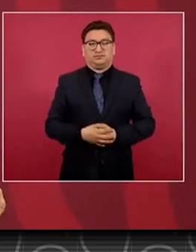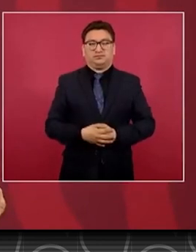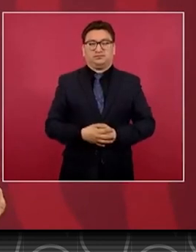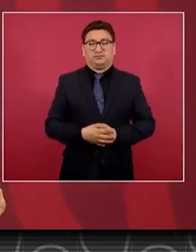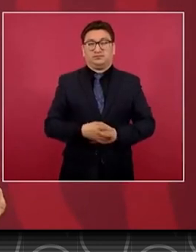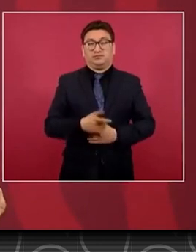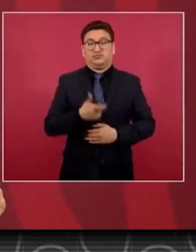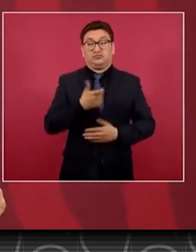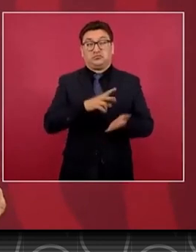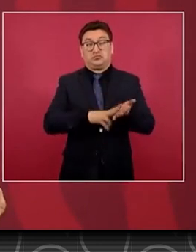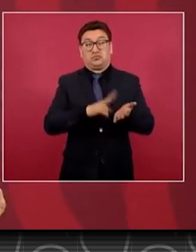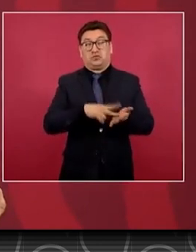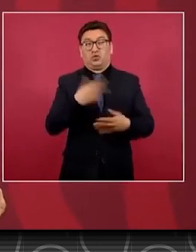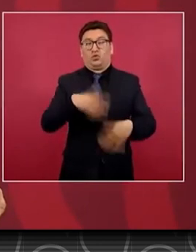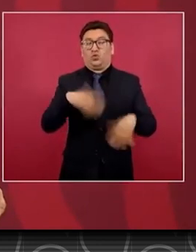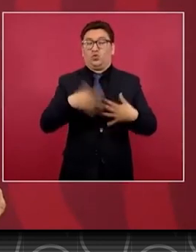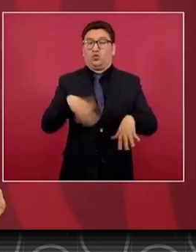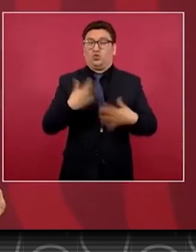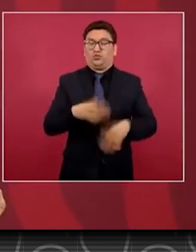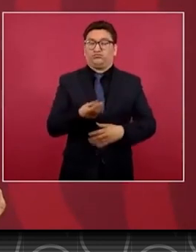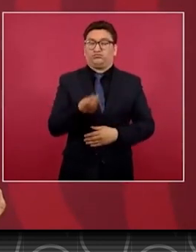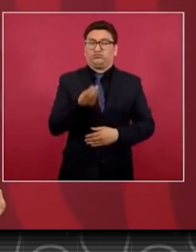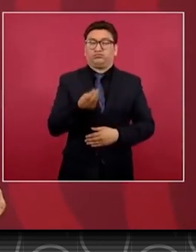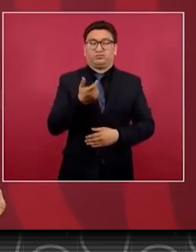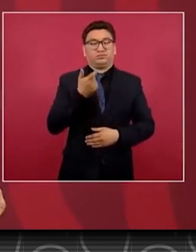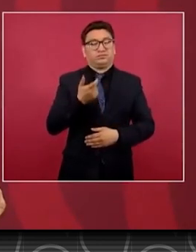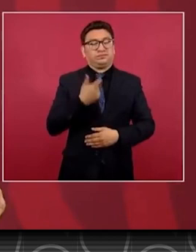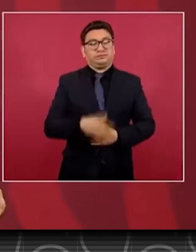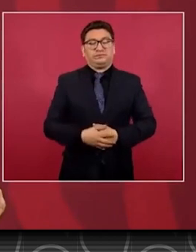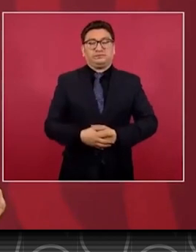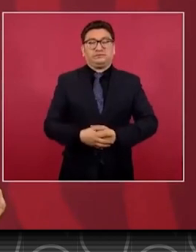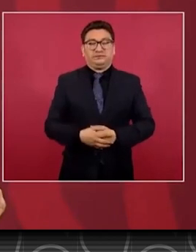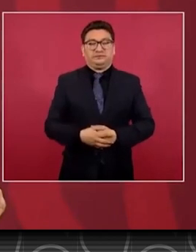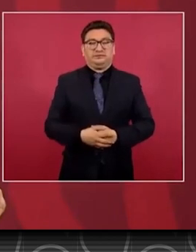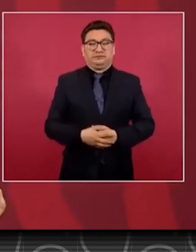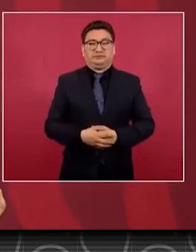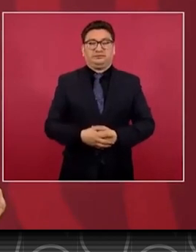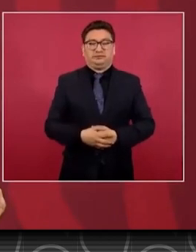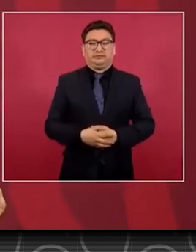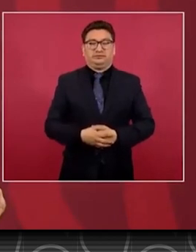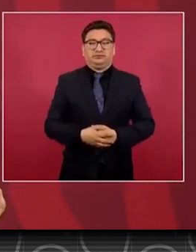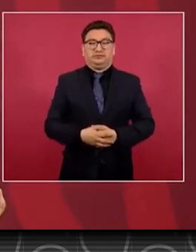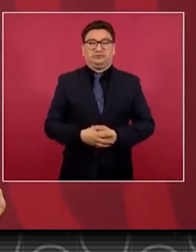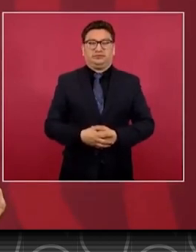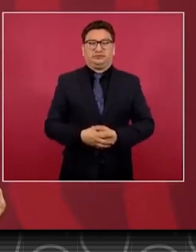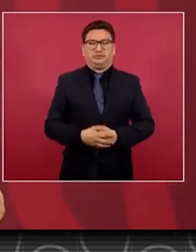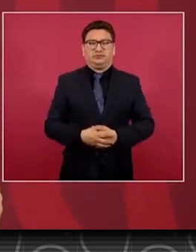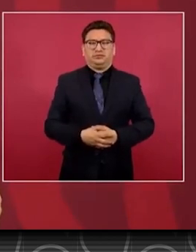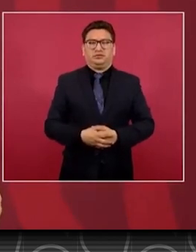Es muchísimo dinero. Y esto porque